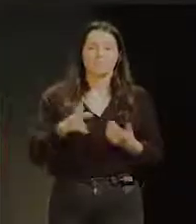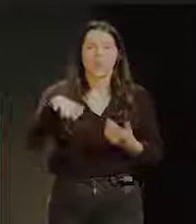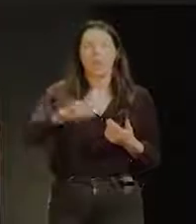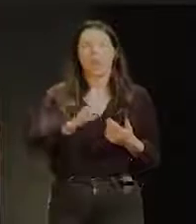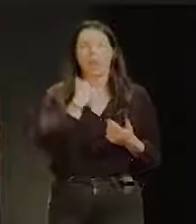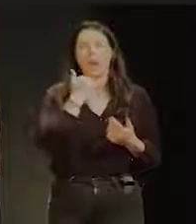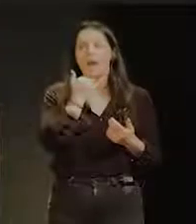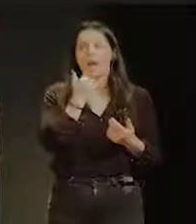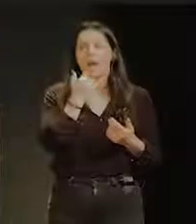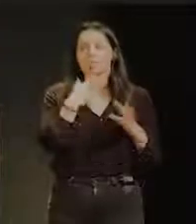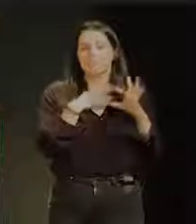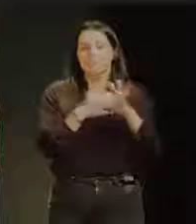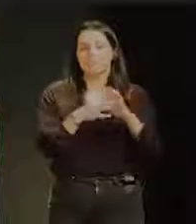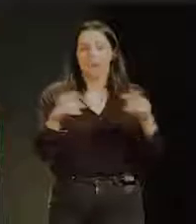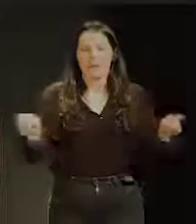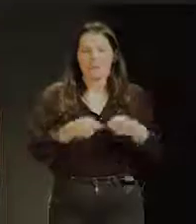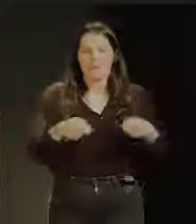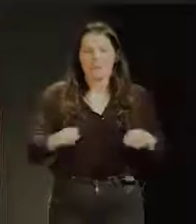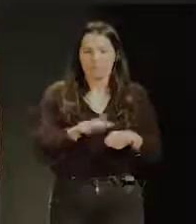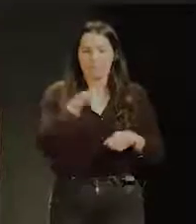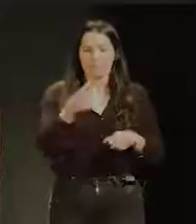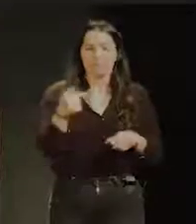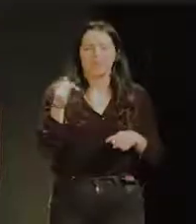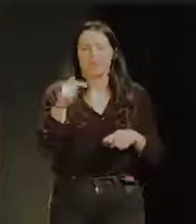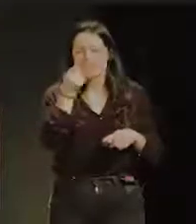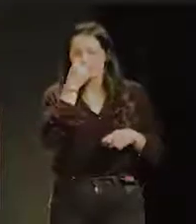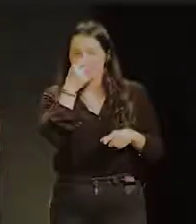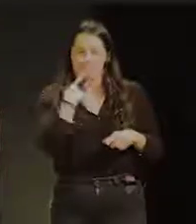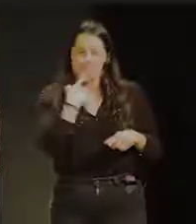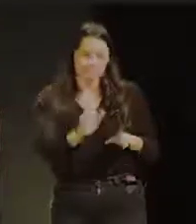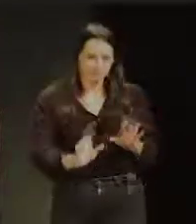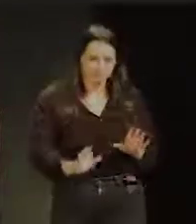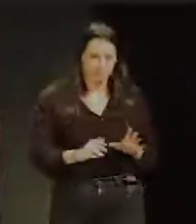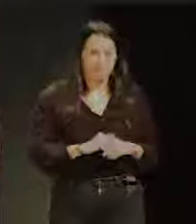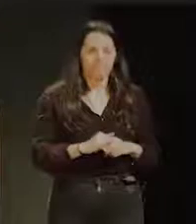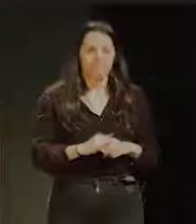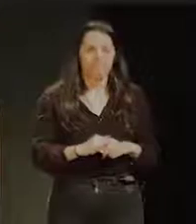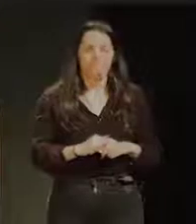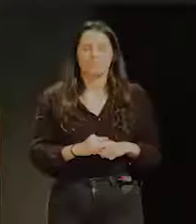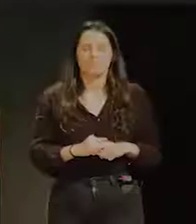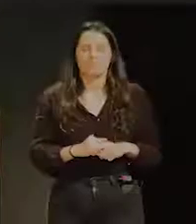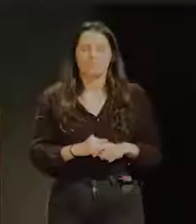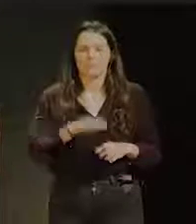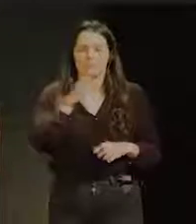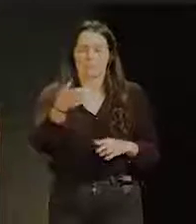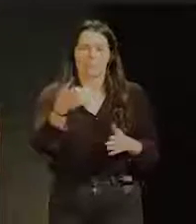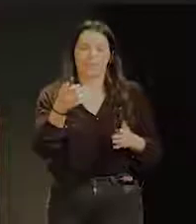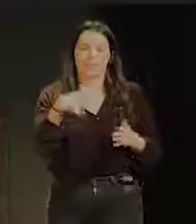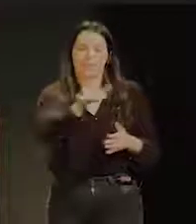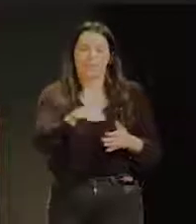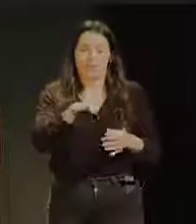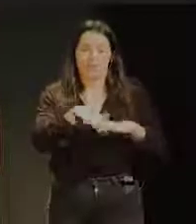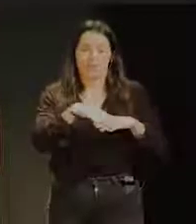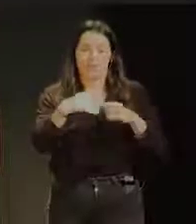tanto de música porque resultaría un poco difícil, puesto que los lugares de actuación